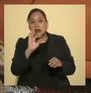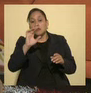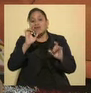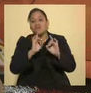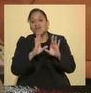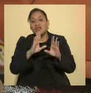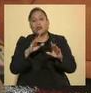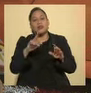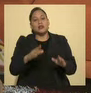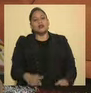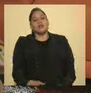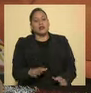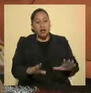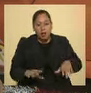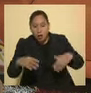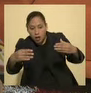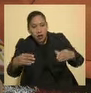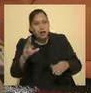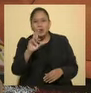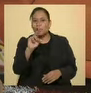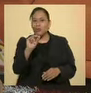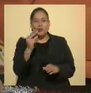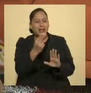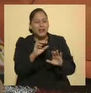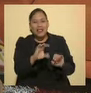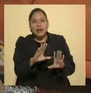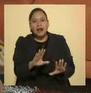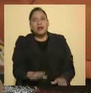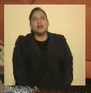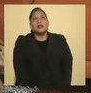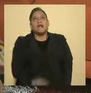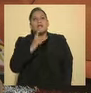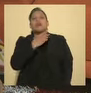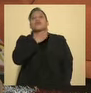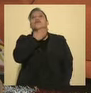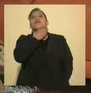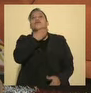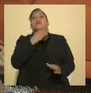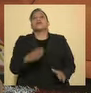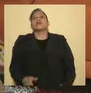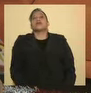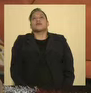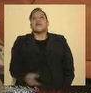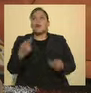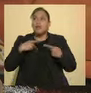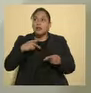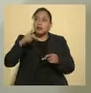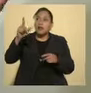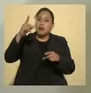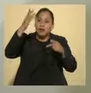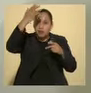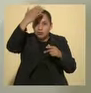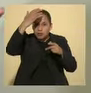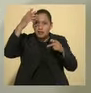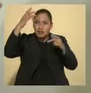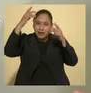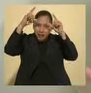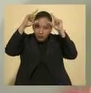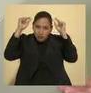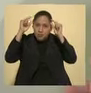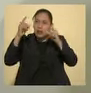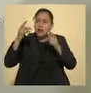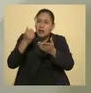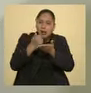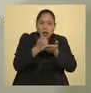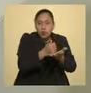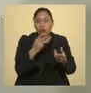deben de moverse, no lo deben de mover. Inmediatamente los deben de inmovilizar hasta que lleguen las personas, la Cruz Roja, toda esta profesional.